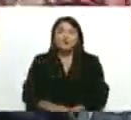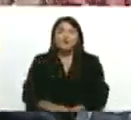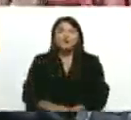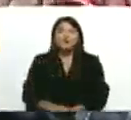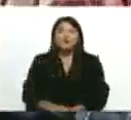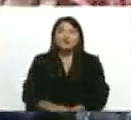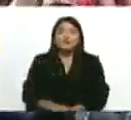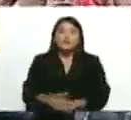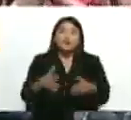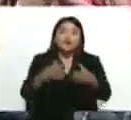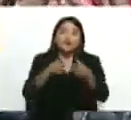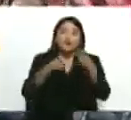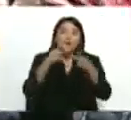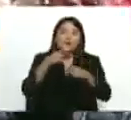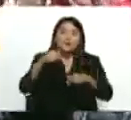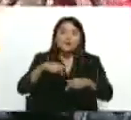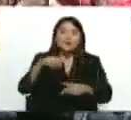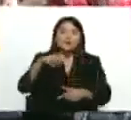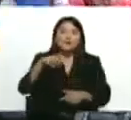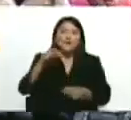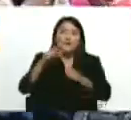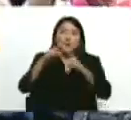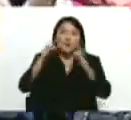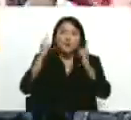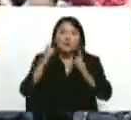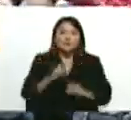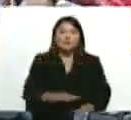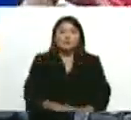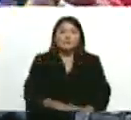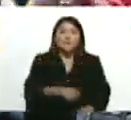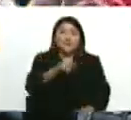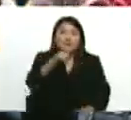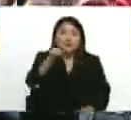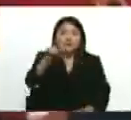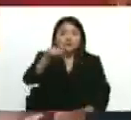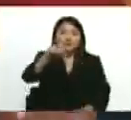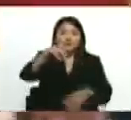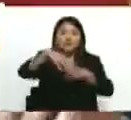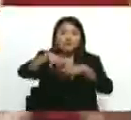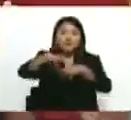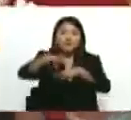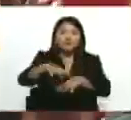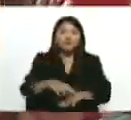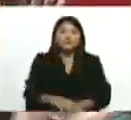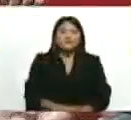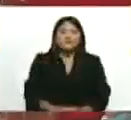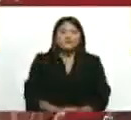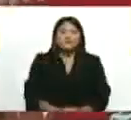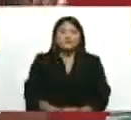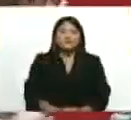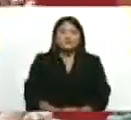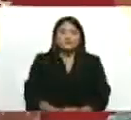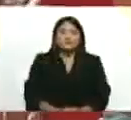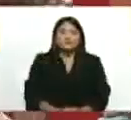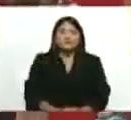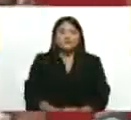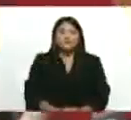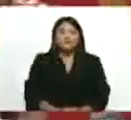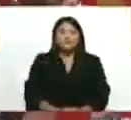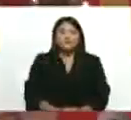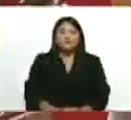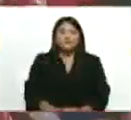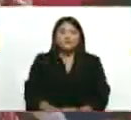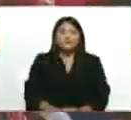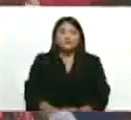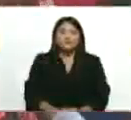estadal. El equipo político no está aquí, ¿verdad? Están abajo. El equipo político, levante la mano. Están aquí abajo. Porque